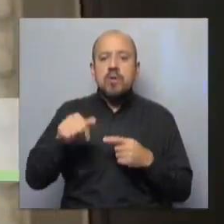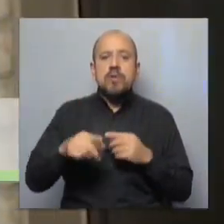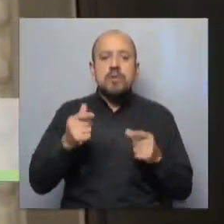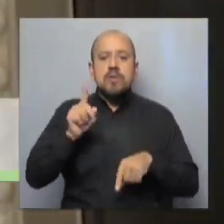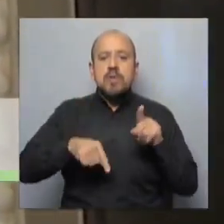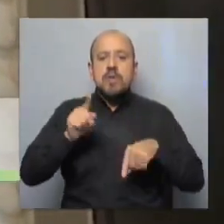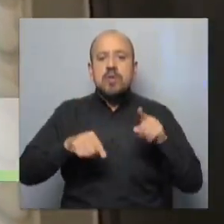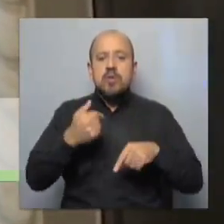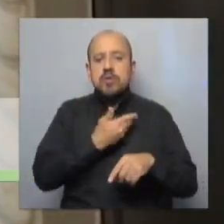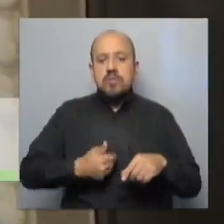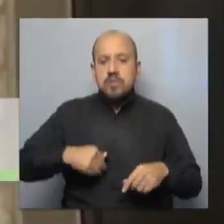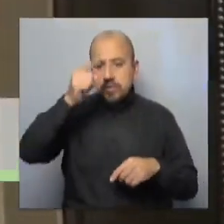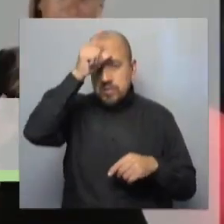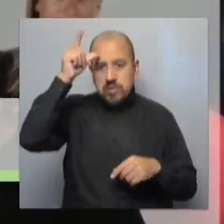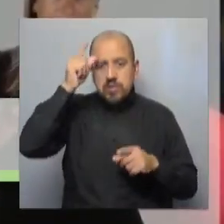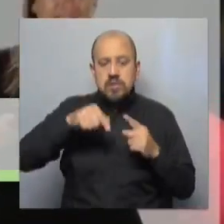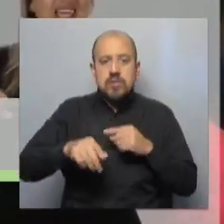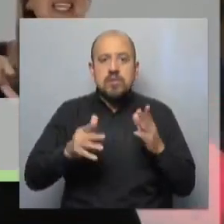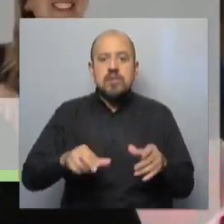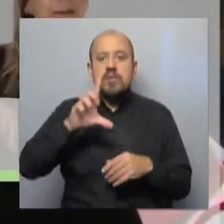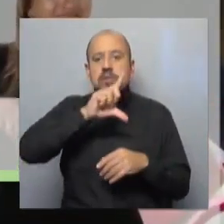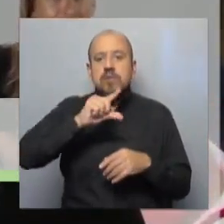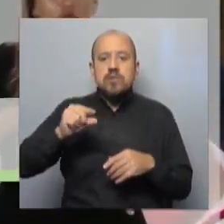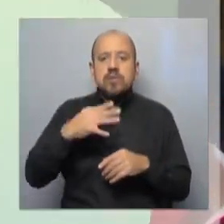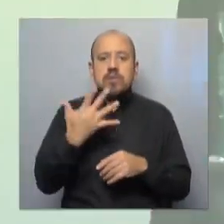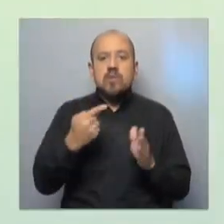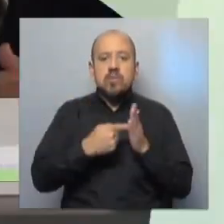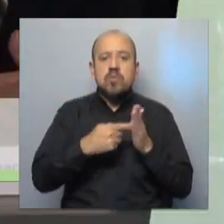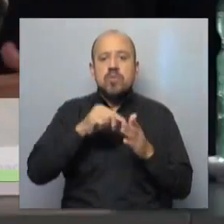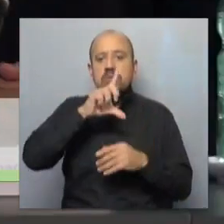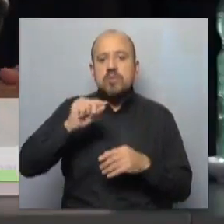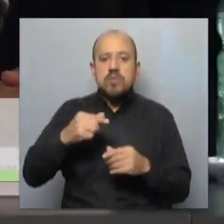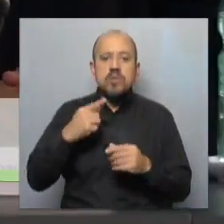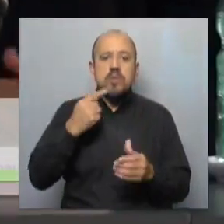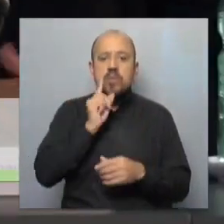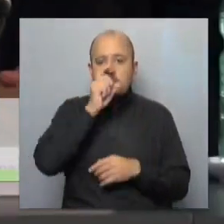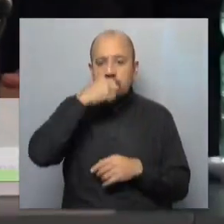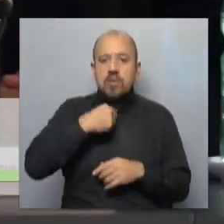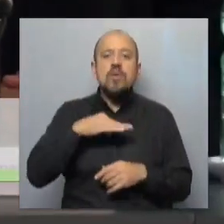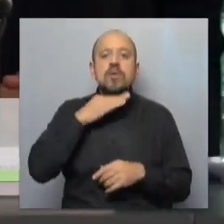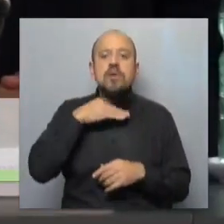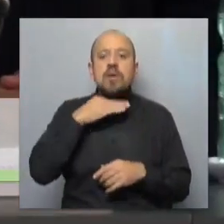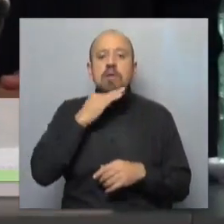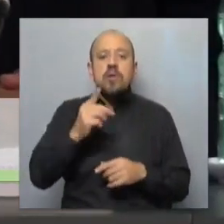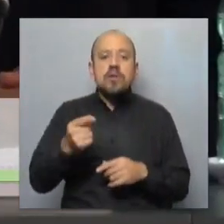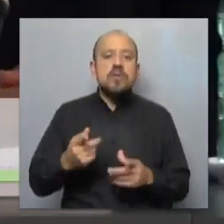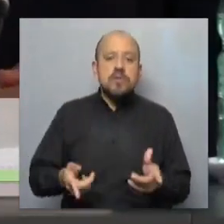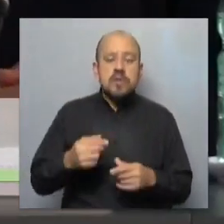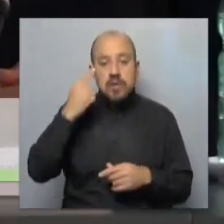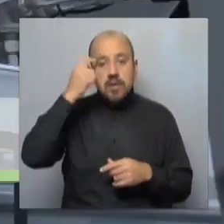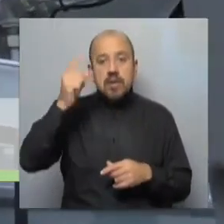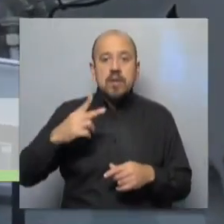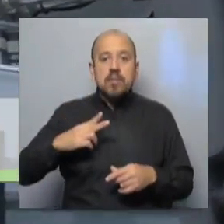la gestión del presidente luis lacalle pou marca caída de 5 puntos montevideo y canelones aprueban iniciativa privada para construir